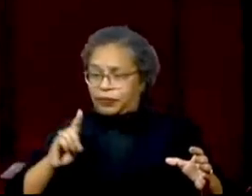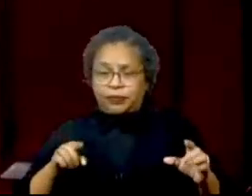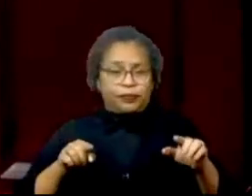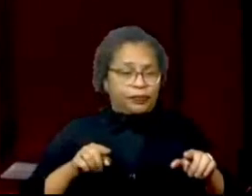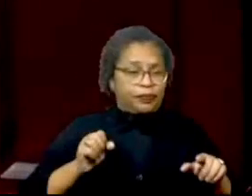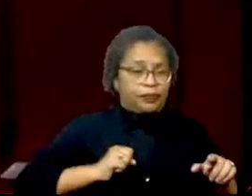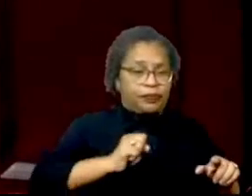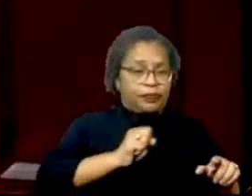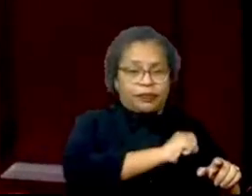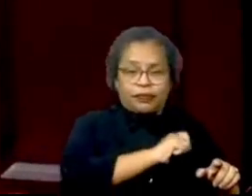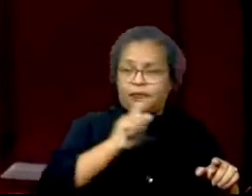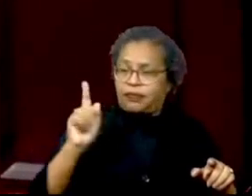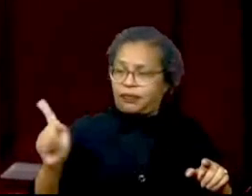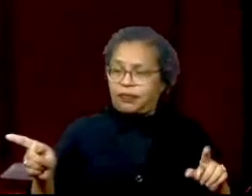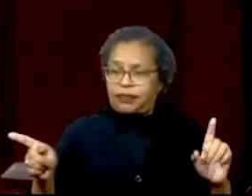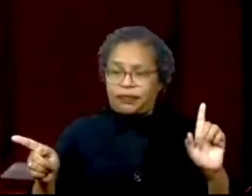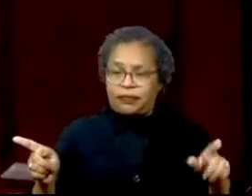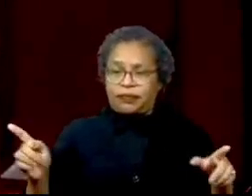ese sentido,